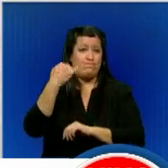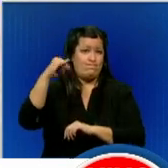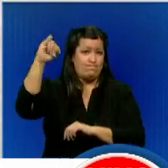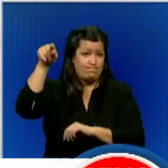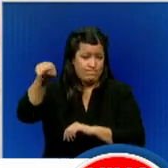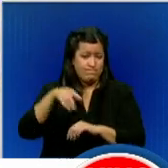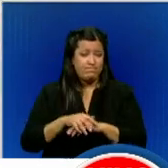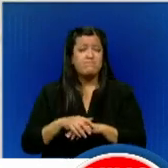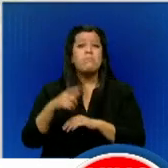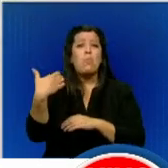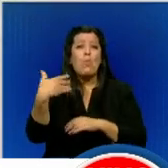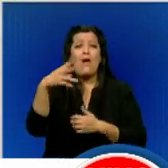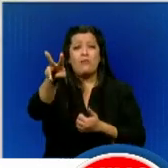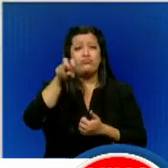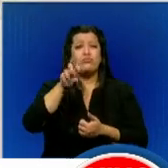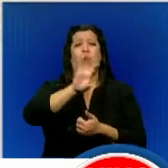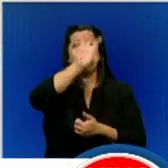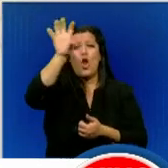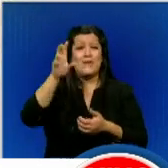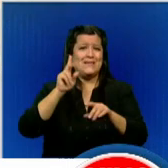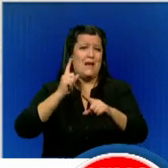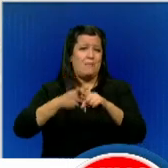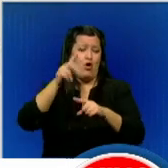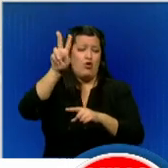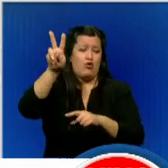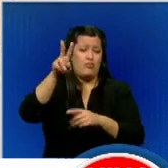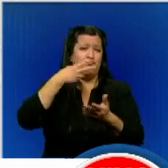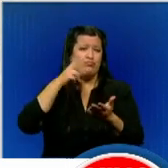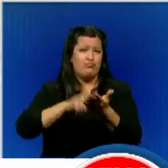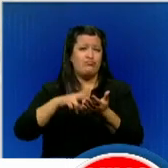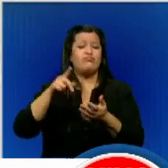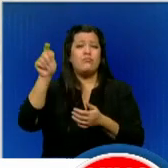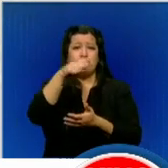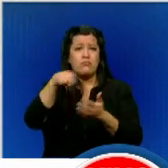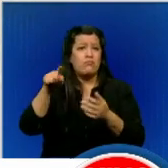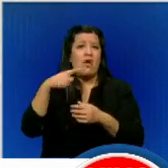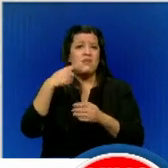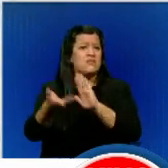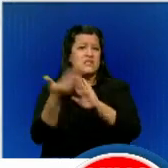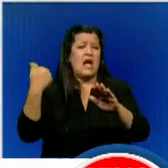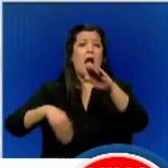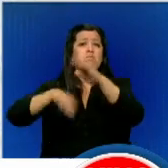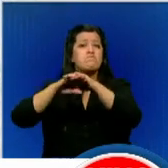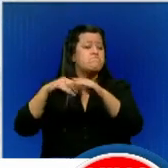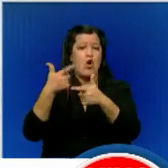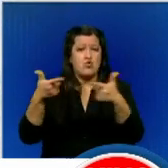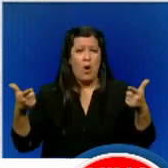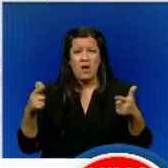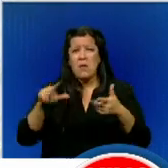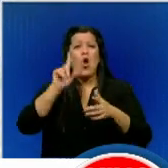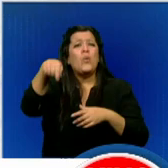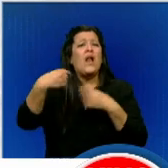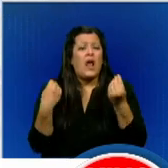que podían percibir las provincias por este tributo en el proyecto se libera no hay tope cuál es el efecto